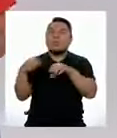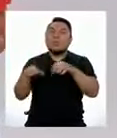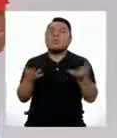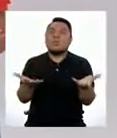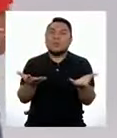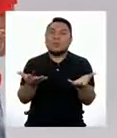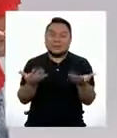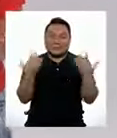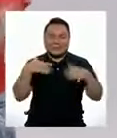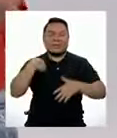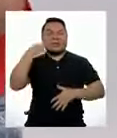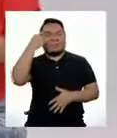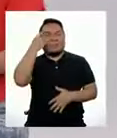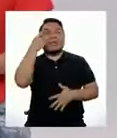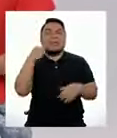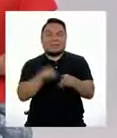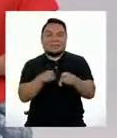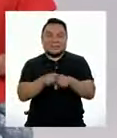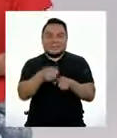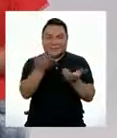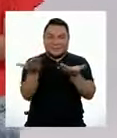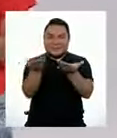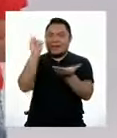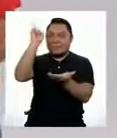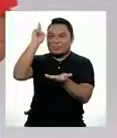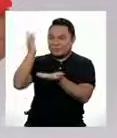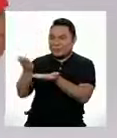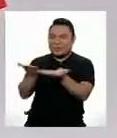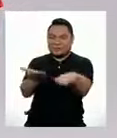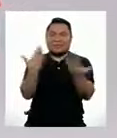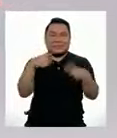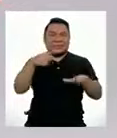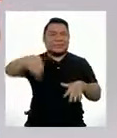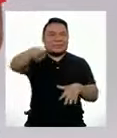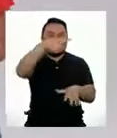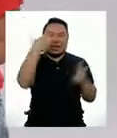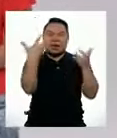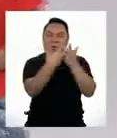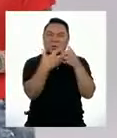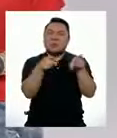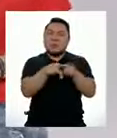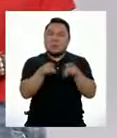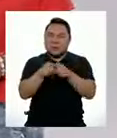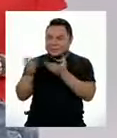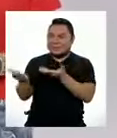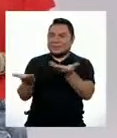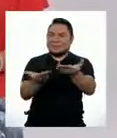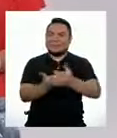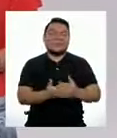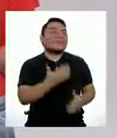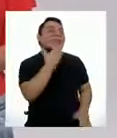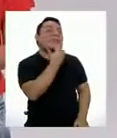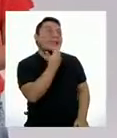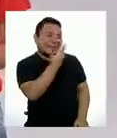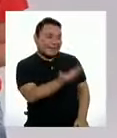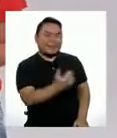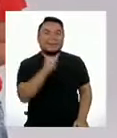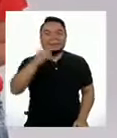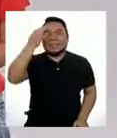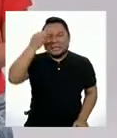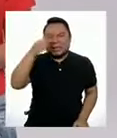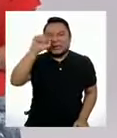yo también lo he pensado. Adelante con usted, profesora. De seguro hemos coincidido en algunas de nuestras respuestas. Gracias, Patti. Creo que